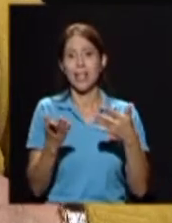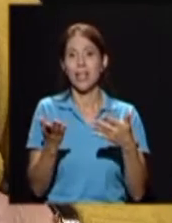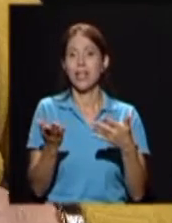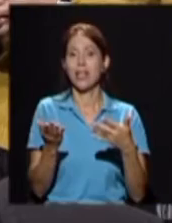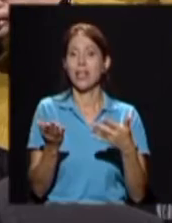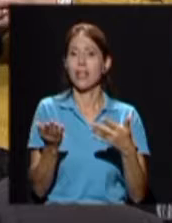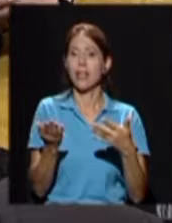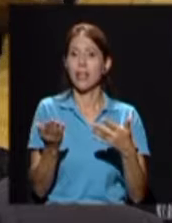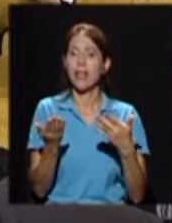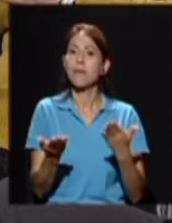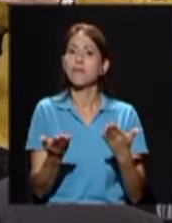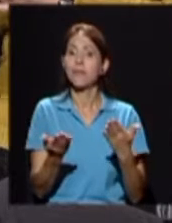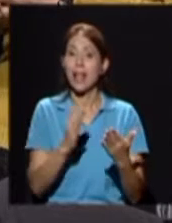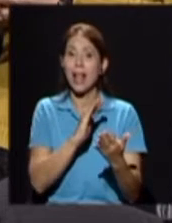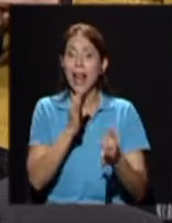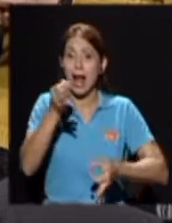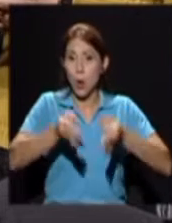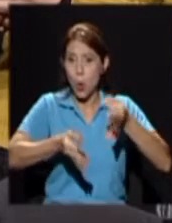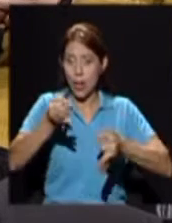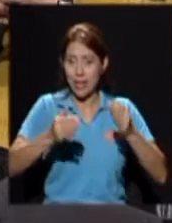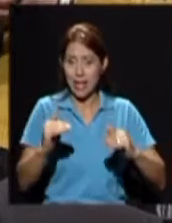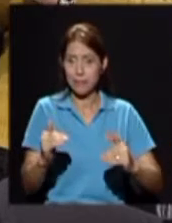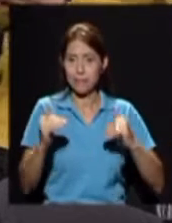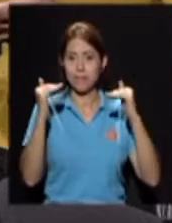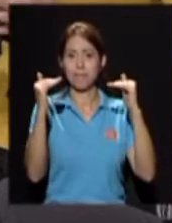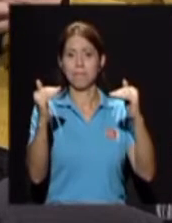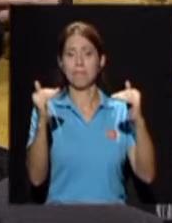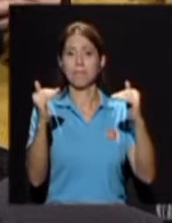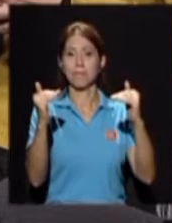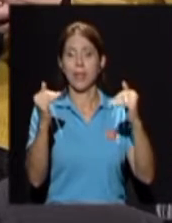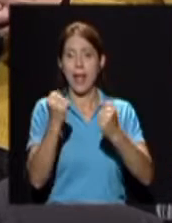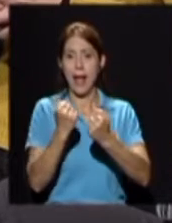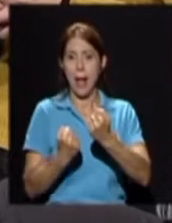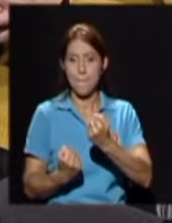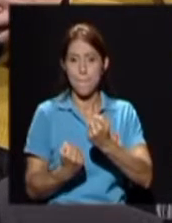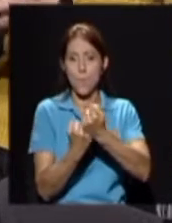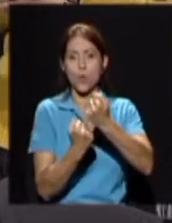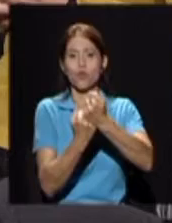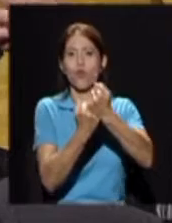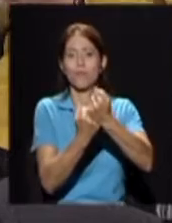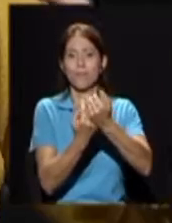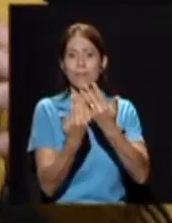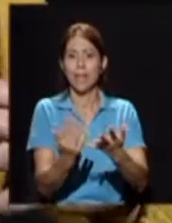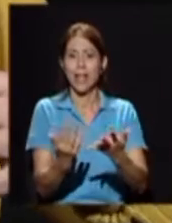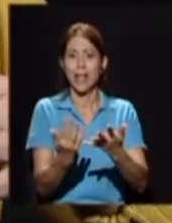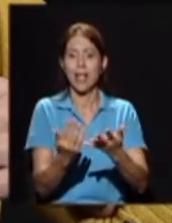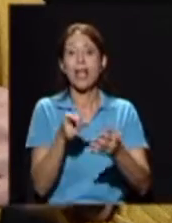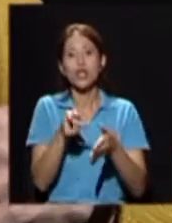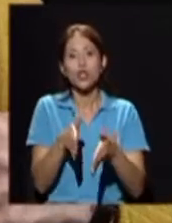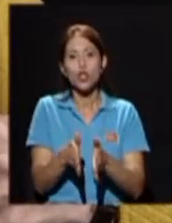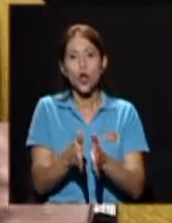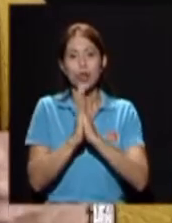justamente que la Corte Suprema apoyó, patrocinó, digamos, es más, solicitó que